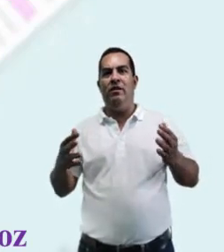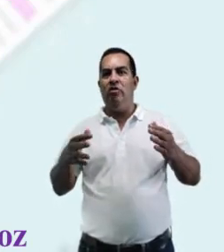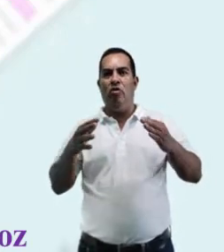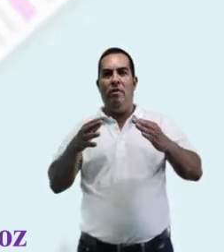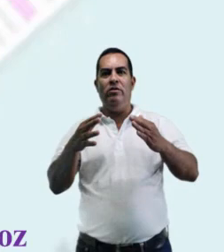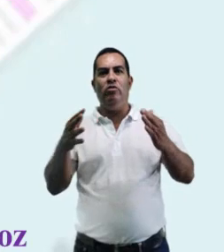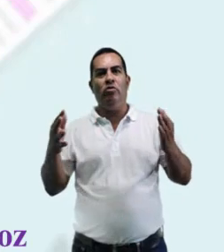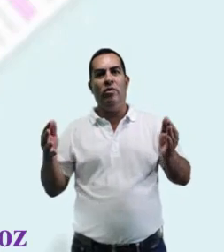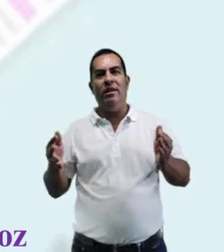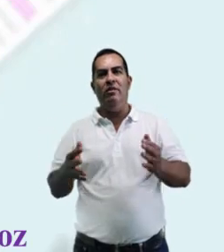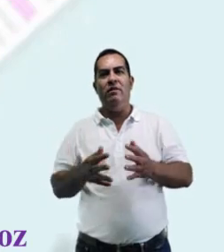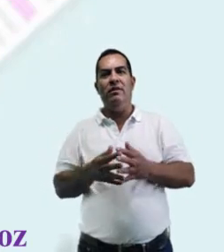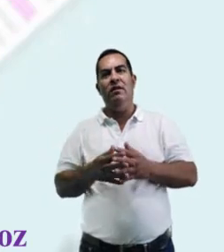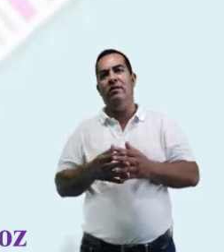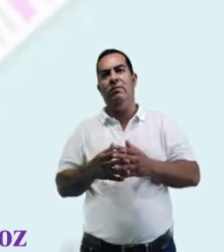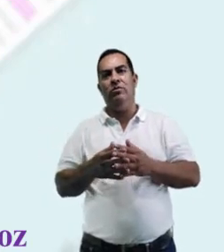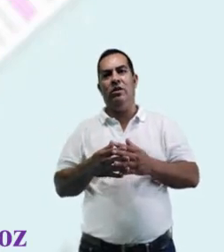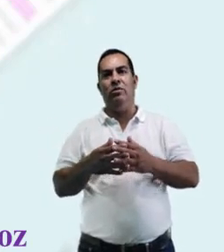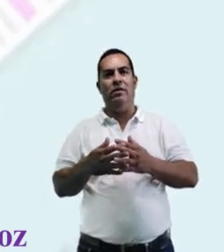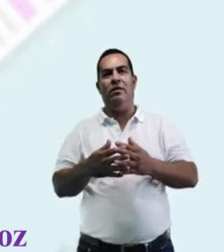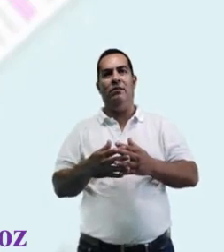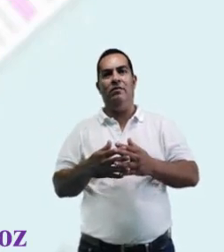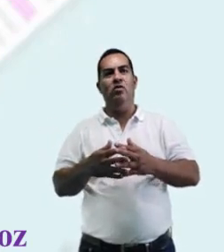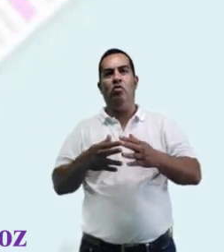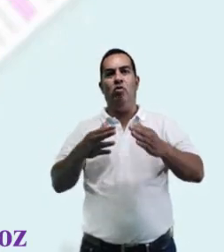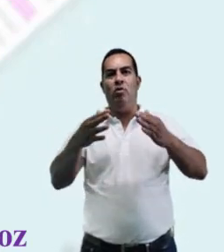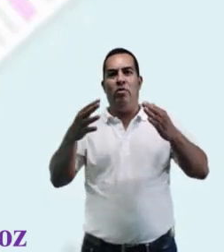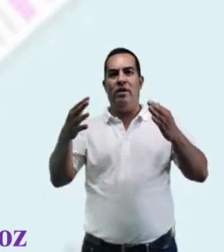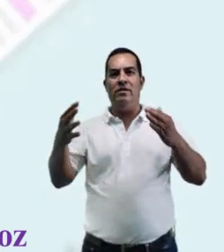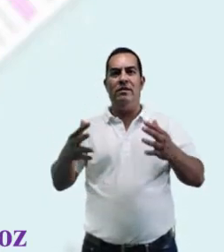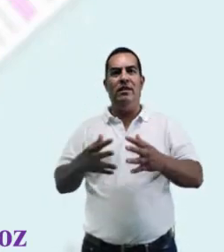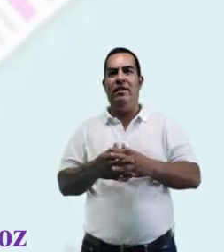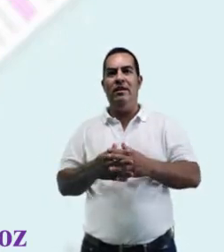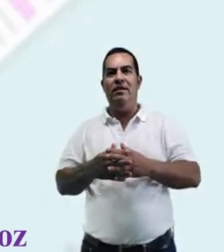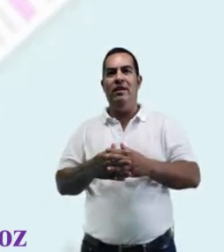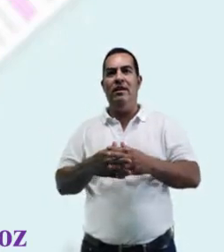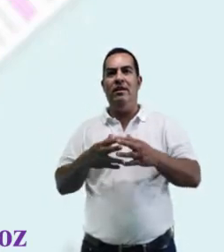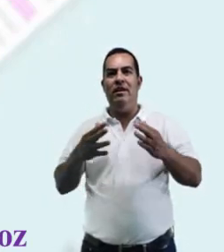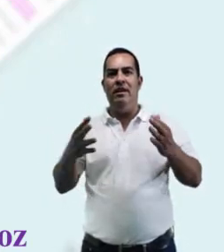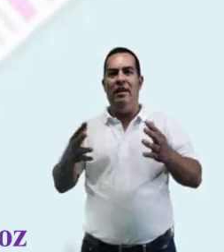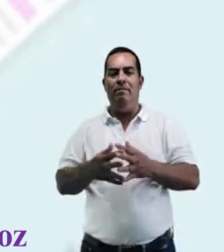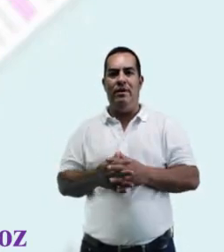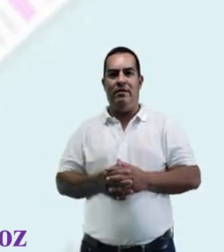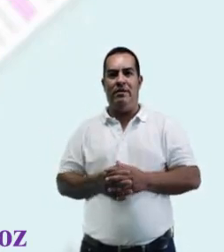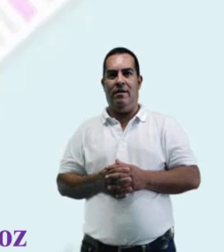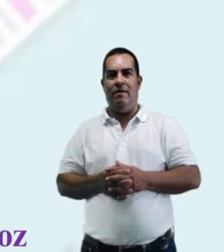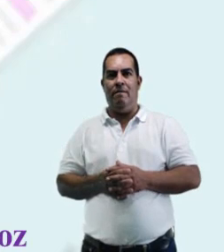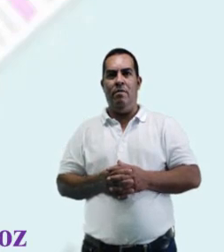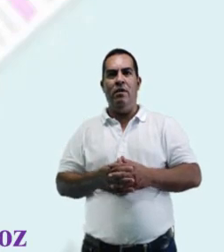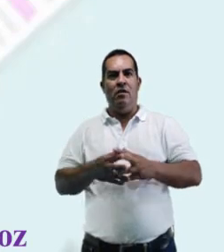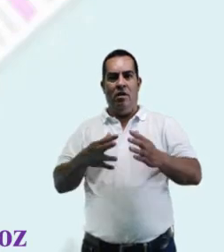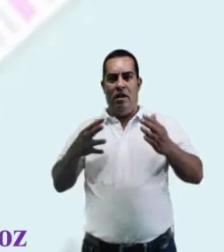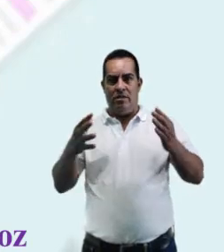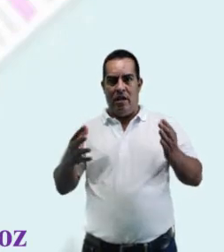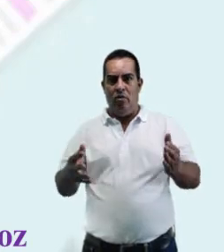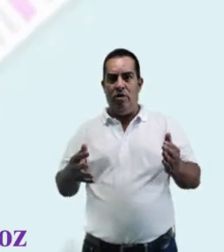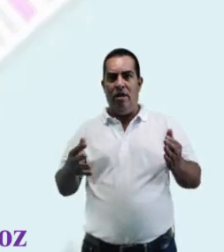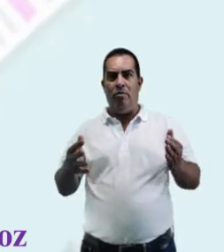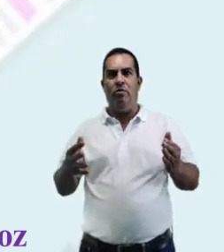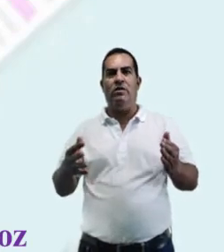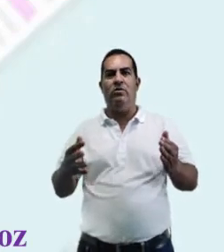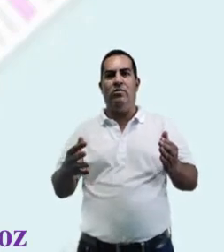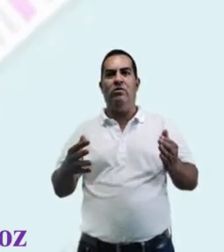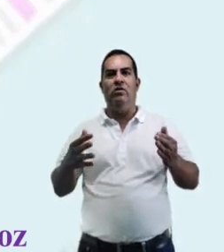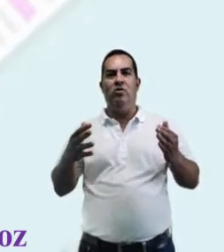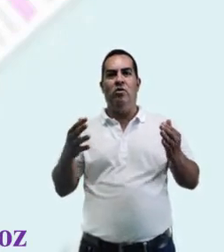bien, tomando todas las medidas de bioseguridad, como lo que es higiene y limpieza. Les saluda